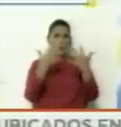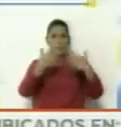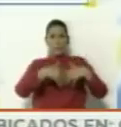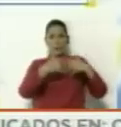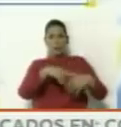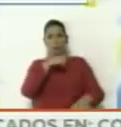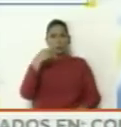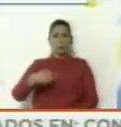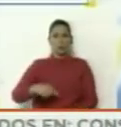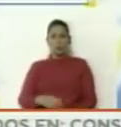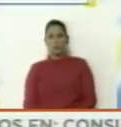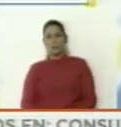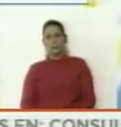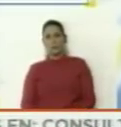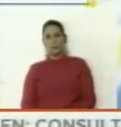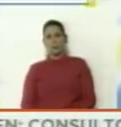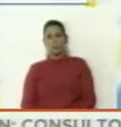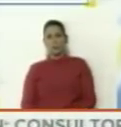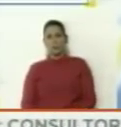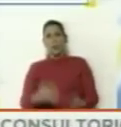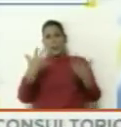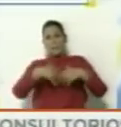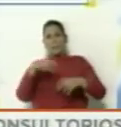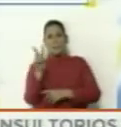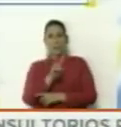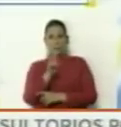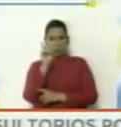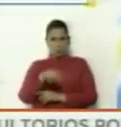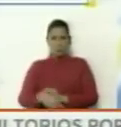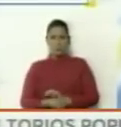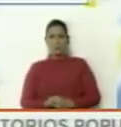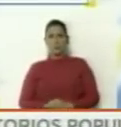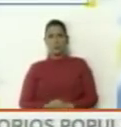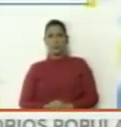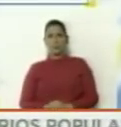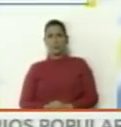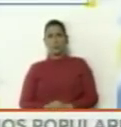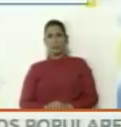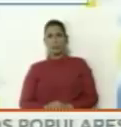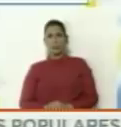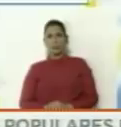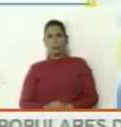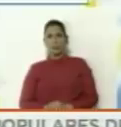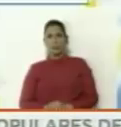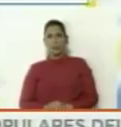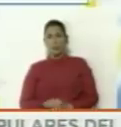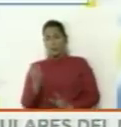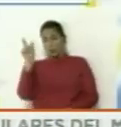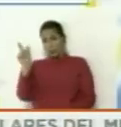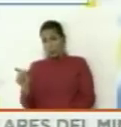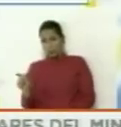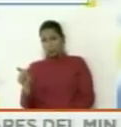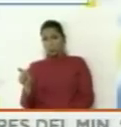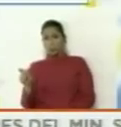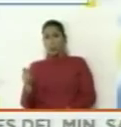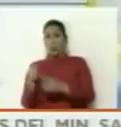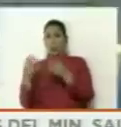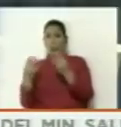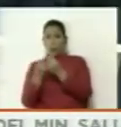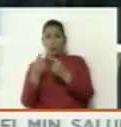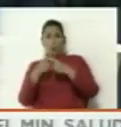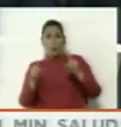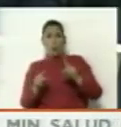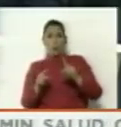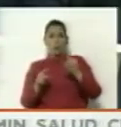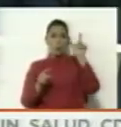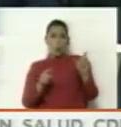rusas y contra empresas venezolanas. El caso de Barrera, junto a Kevin Rojas, no